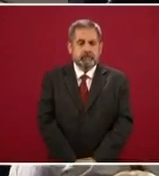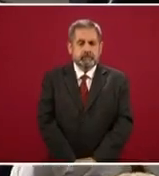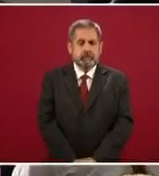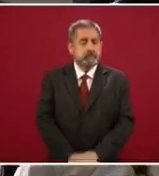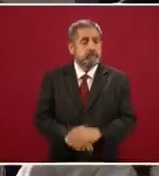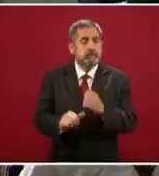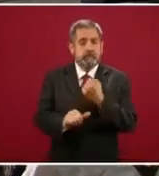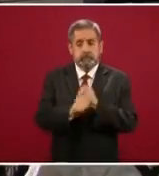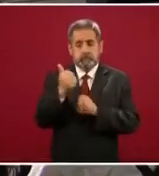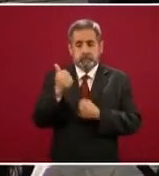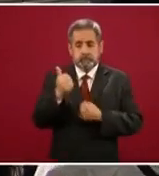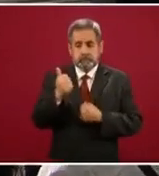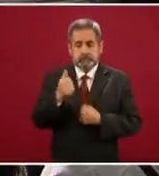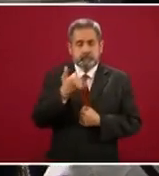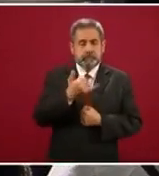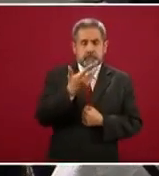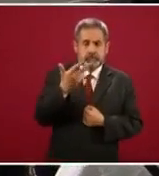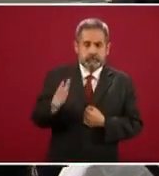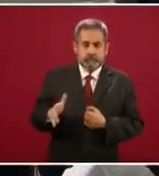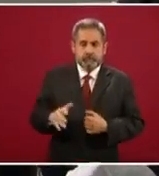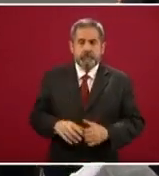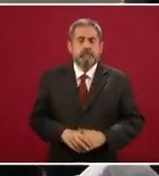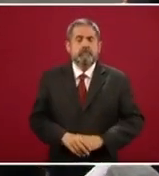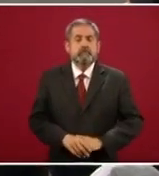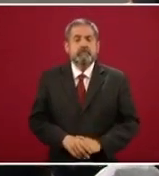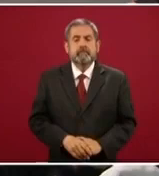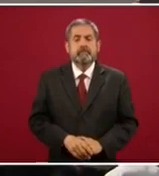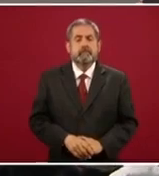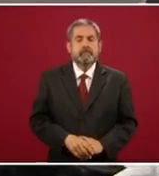11 y 10